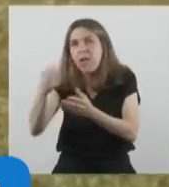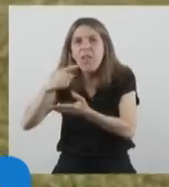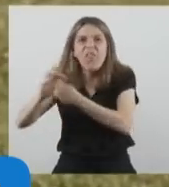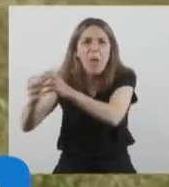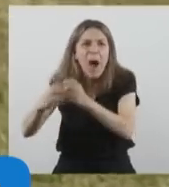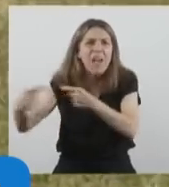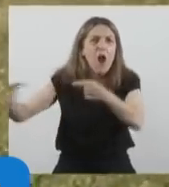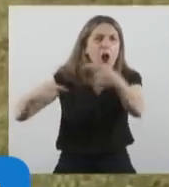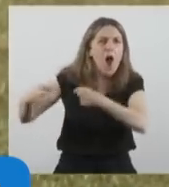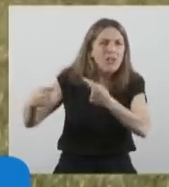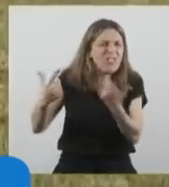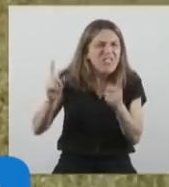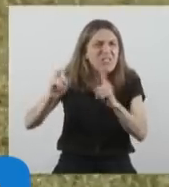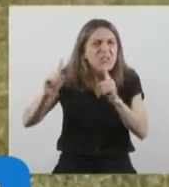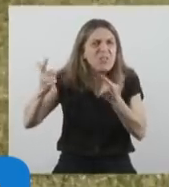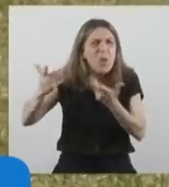predica mal intencionada